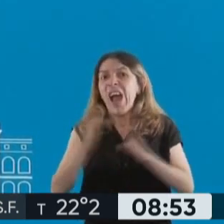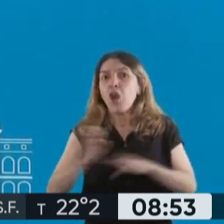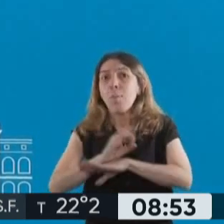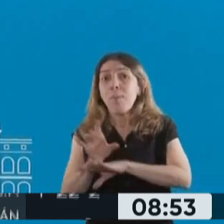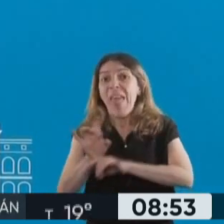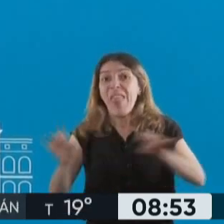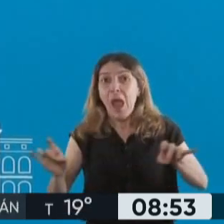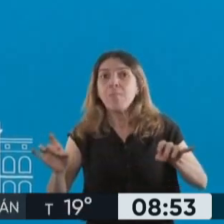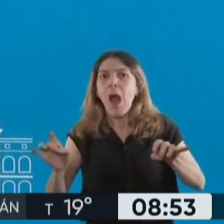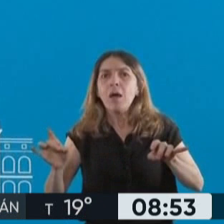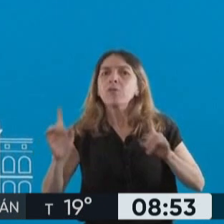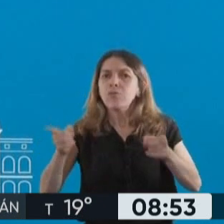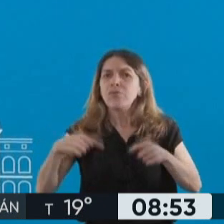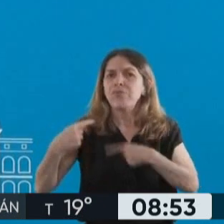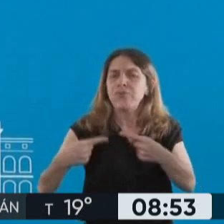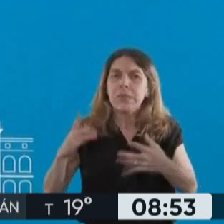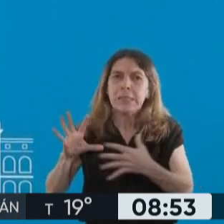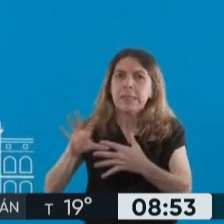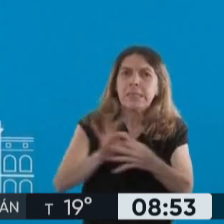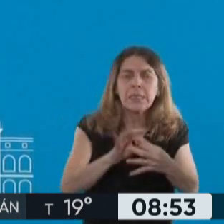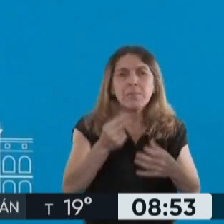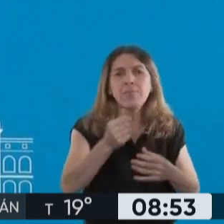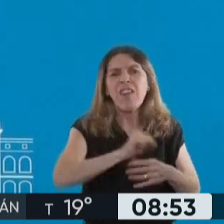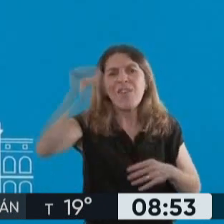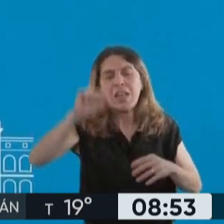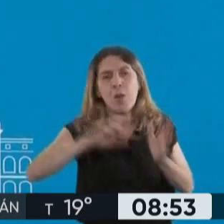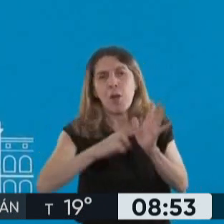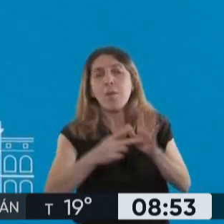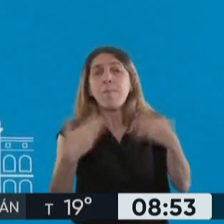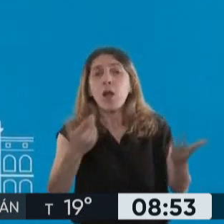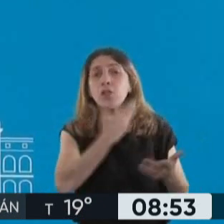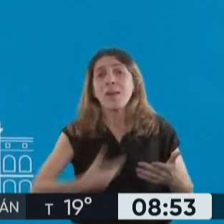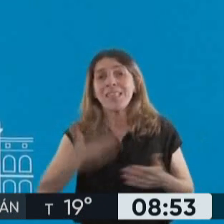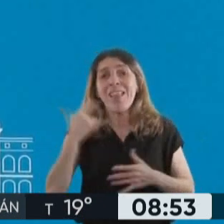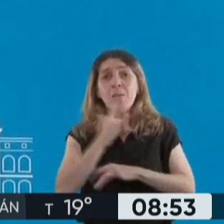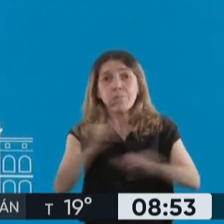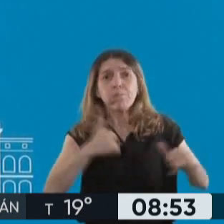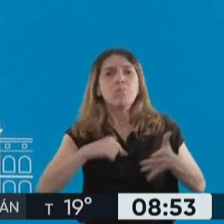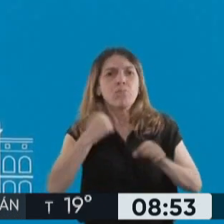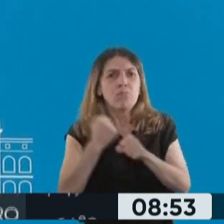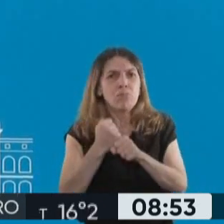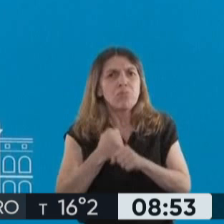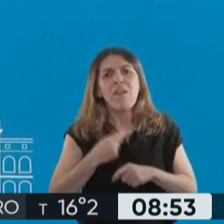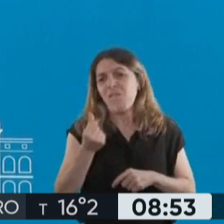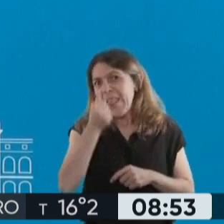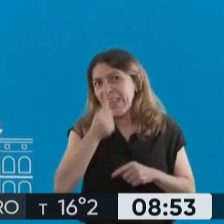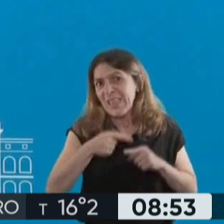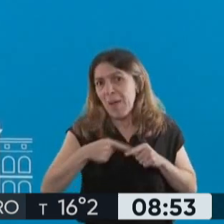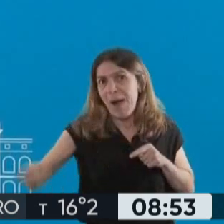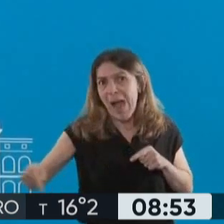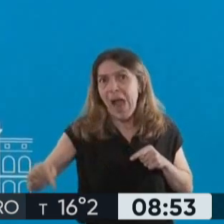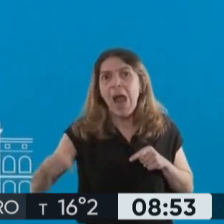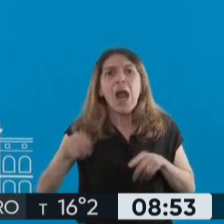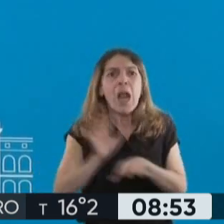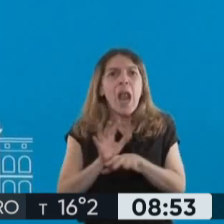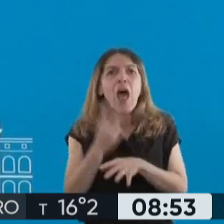tema, incide mucho. Por eso lo que el presidente dijo es que estamos trabajando, él estuvo reunido todo el fin de semana y durante toda esta semana siguieron